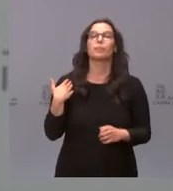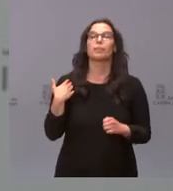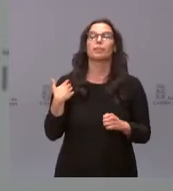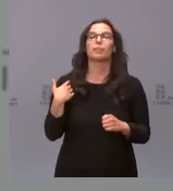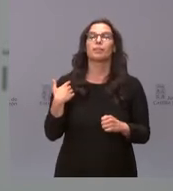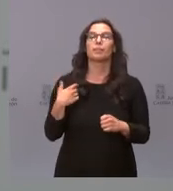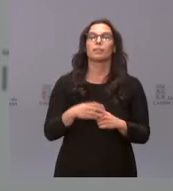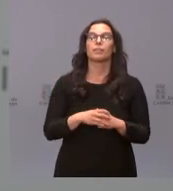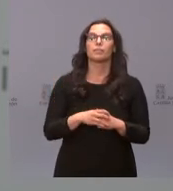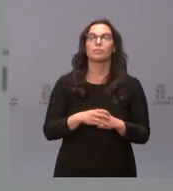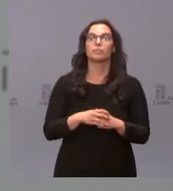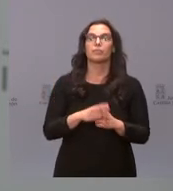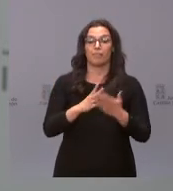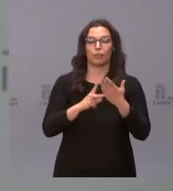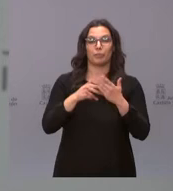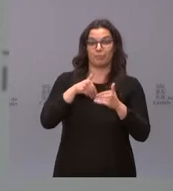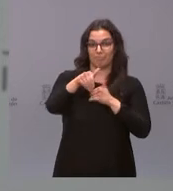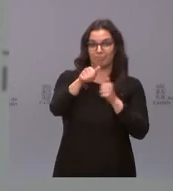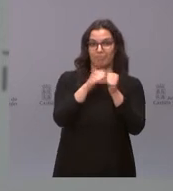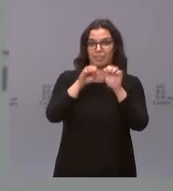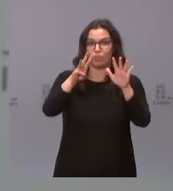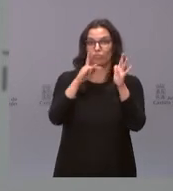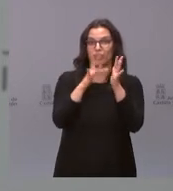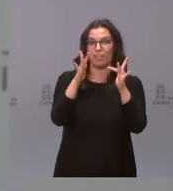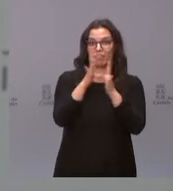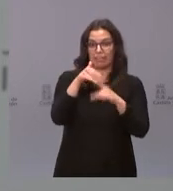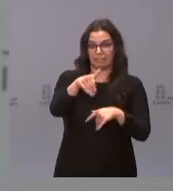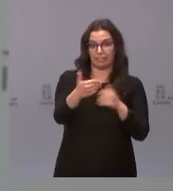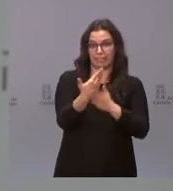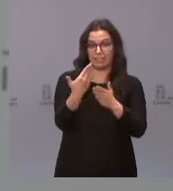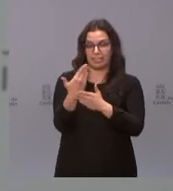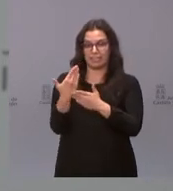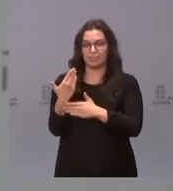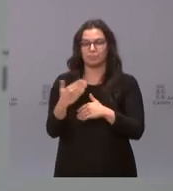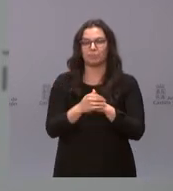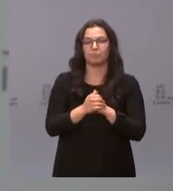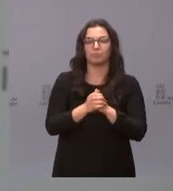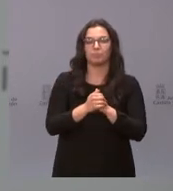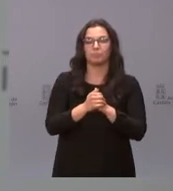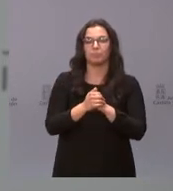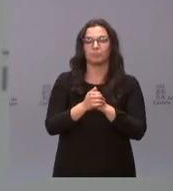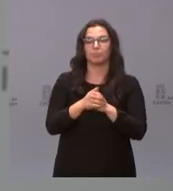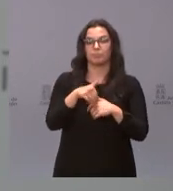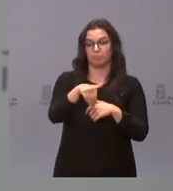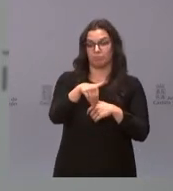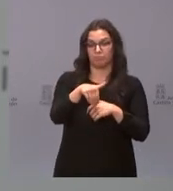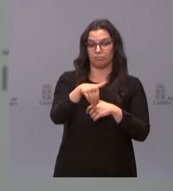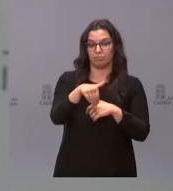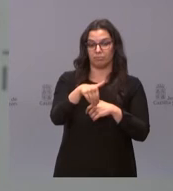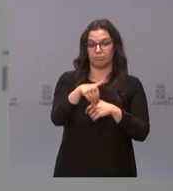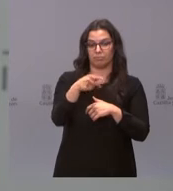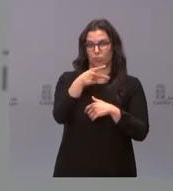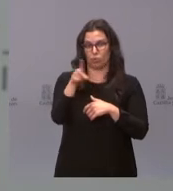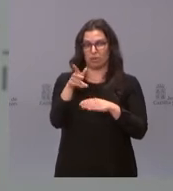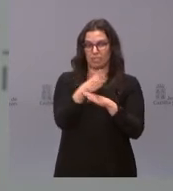este año dentro de unos días dentro de menos de dos